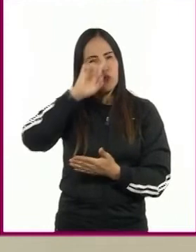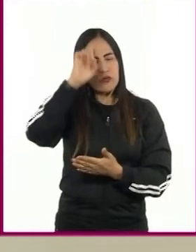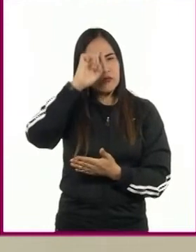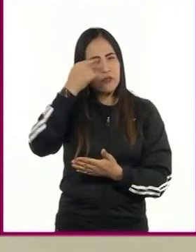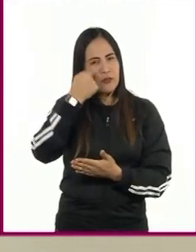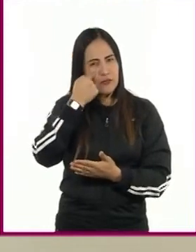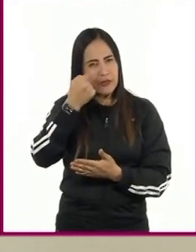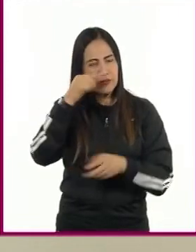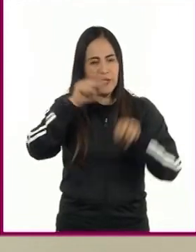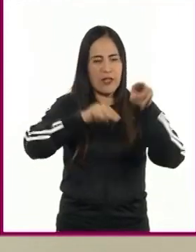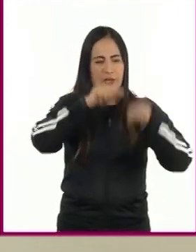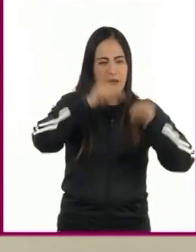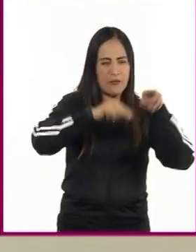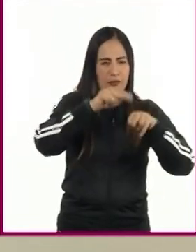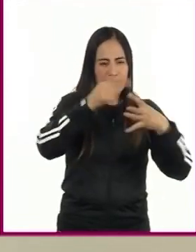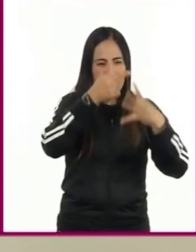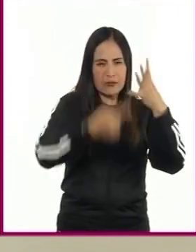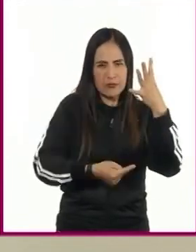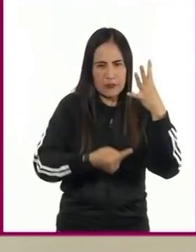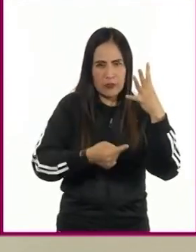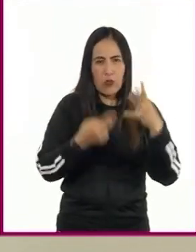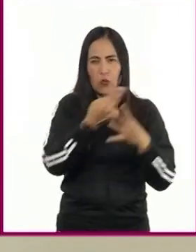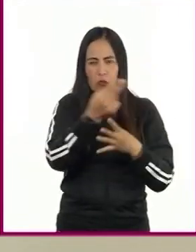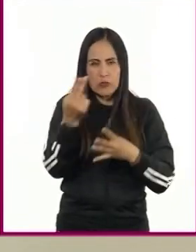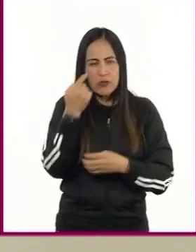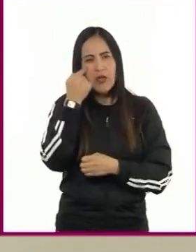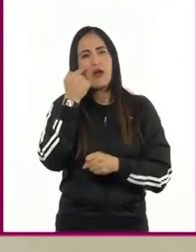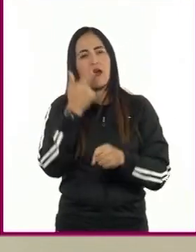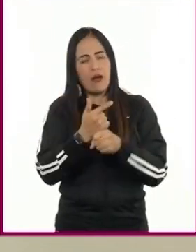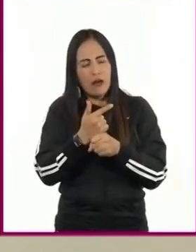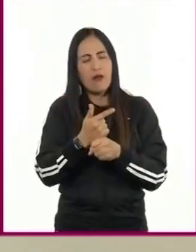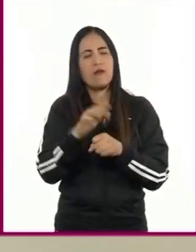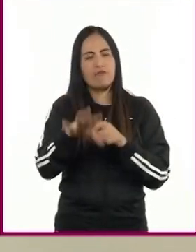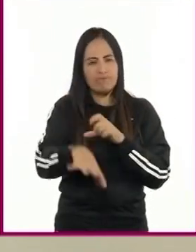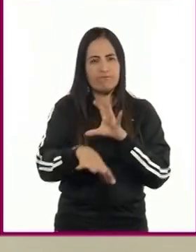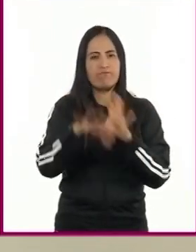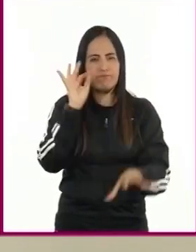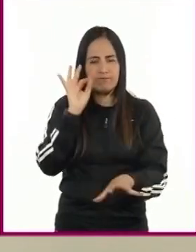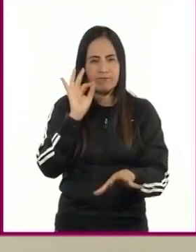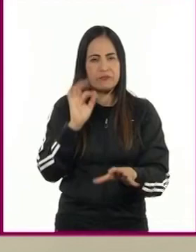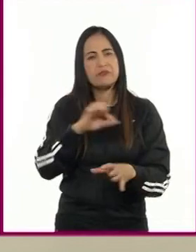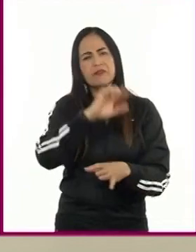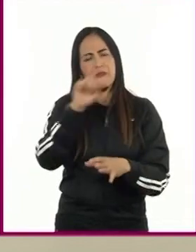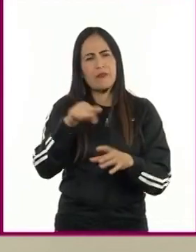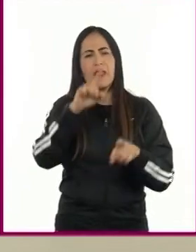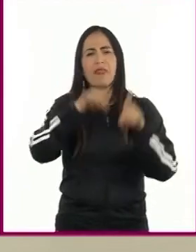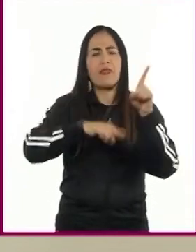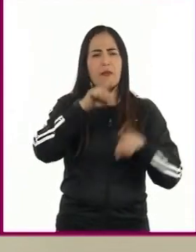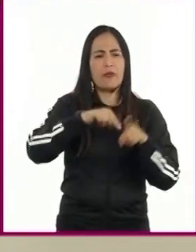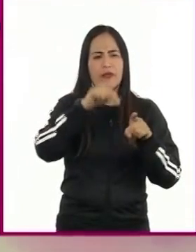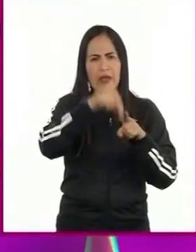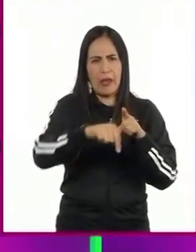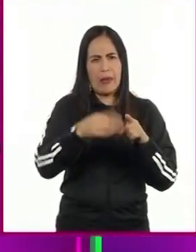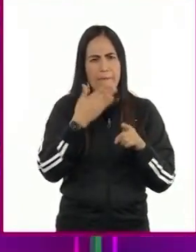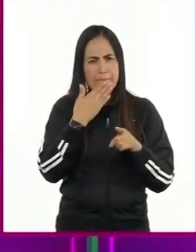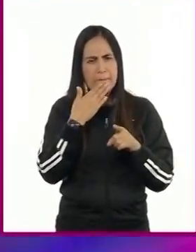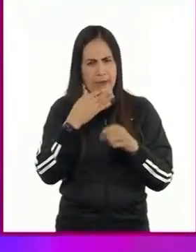siguiente jerarquización de fuentes, la cual les permitirá seleccionar la información de acuerdo a la importancia de la